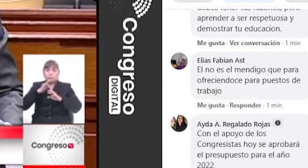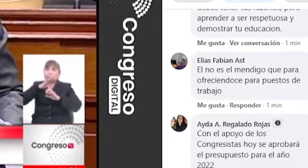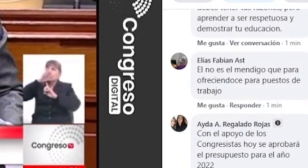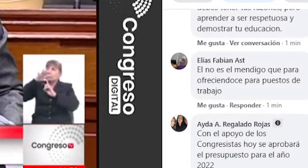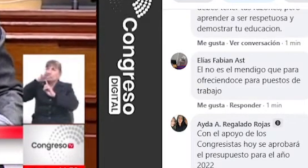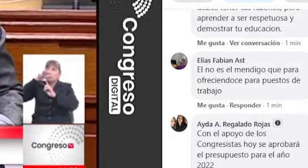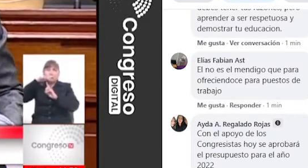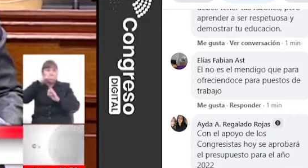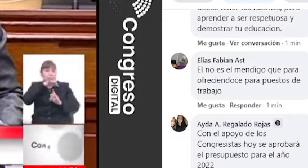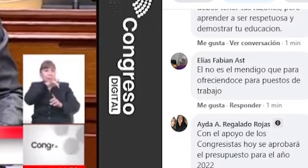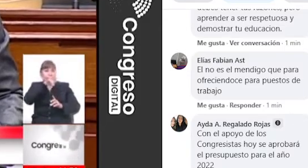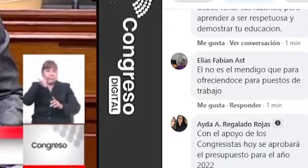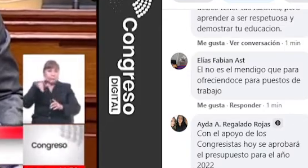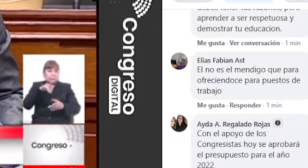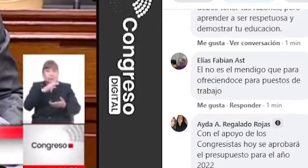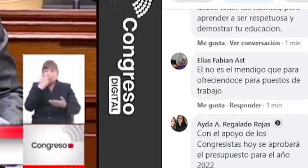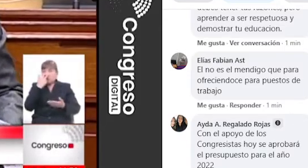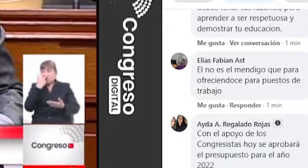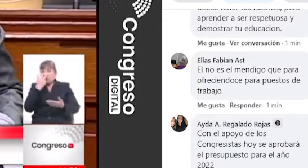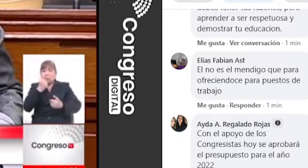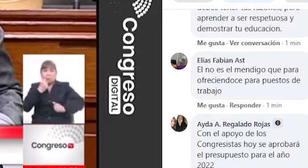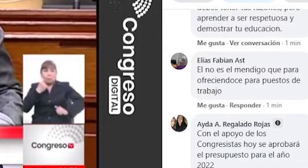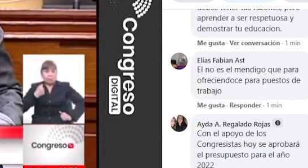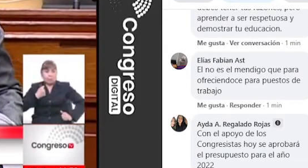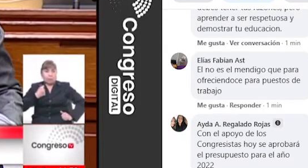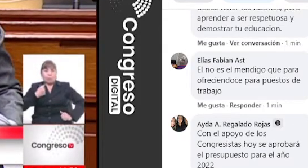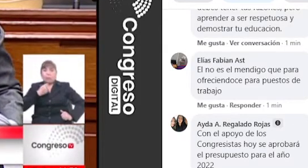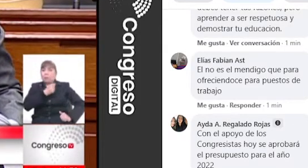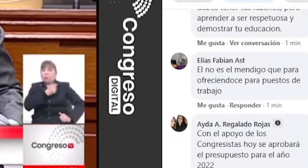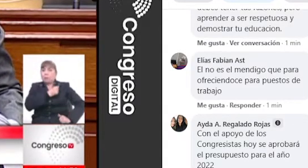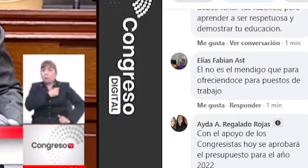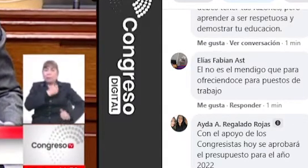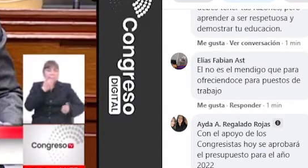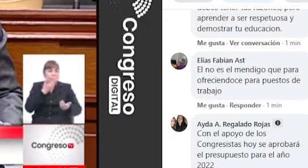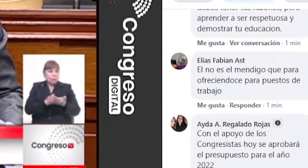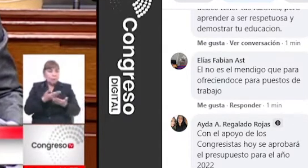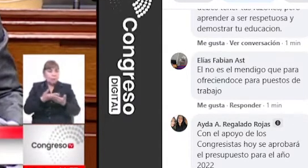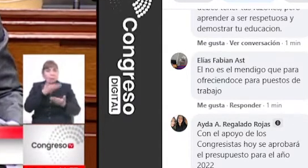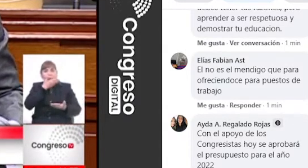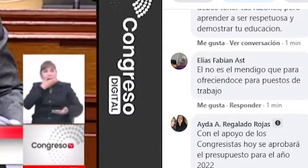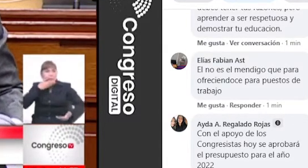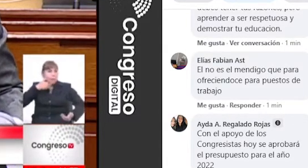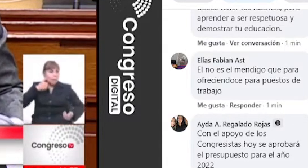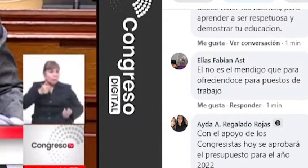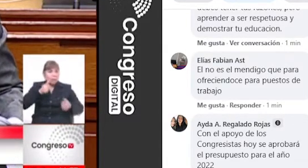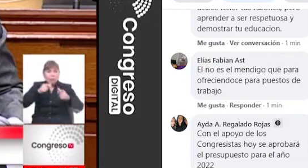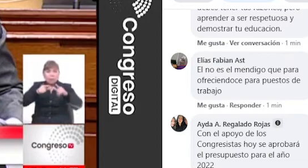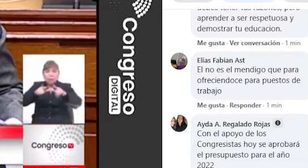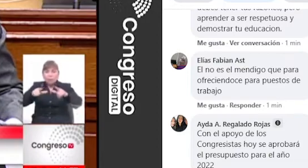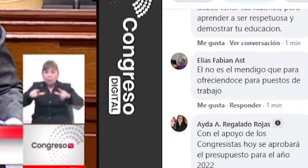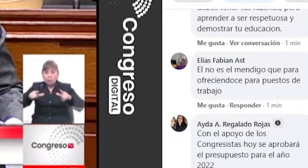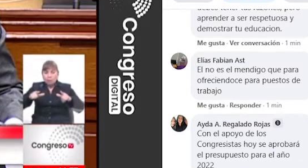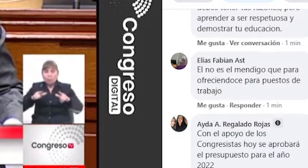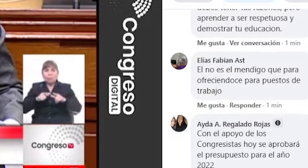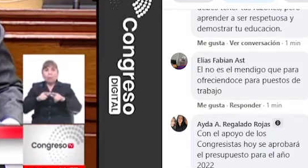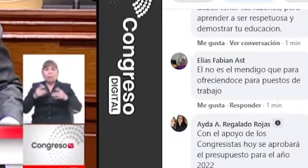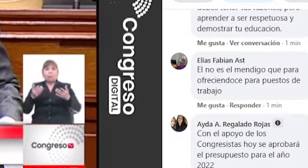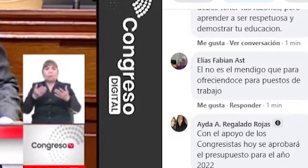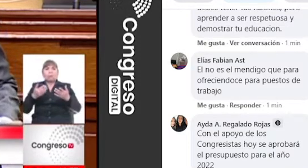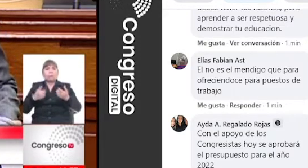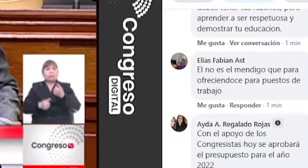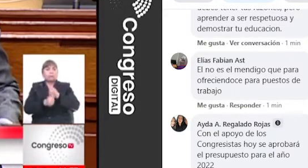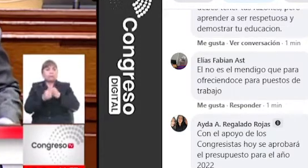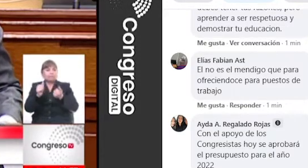e hidrográfica generada por el sector defensa para la mejor planificación y ordenamiento territorial en el marco de la estrategia de gestión de